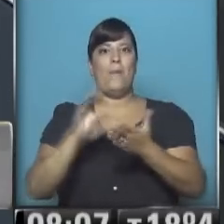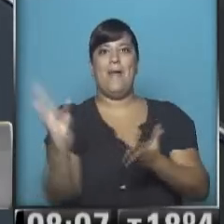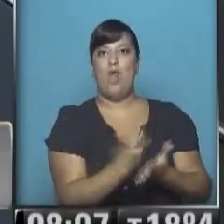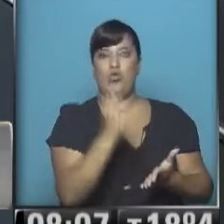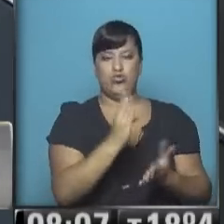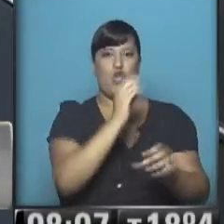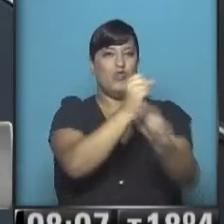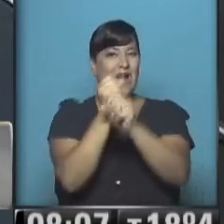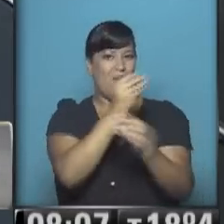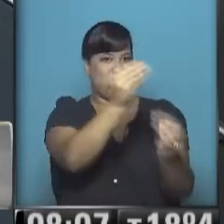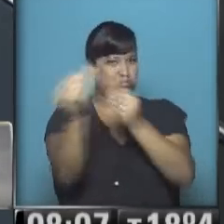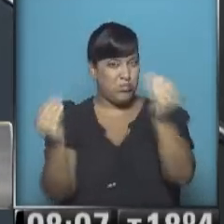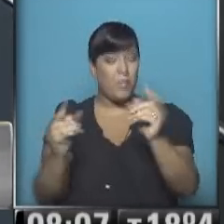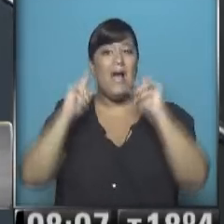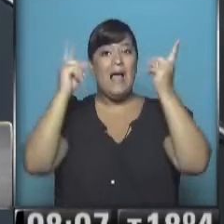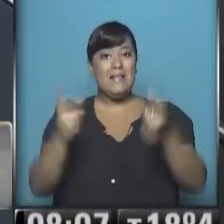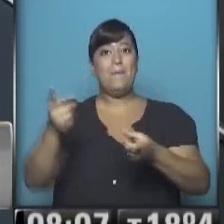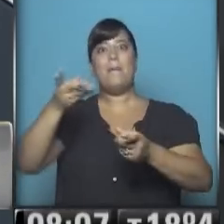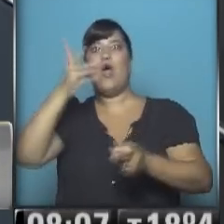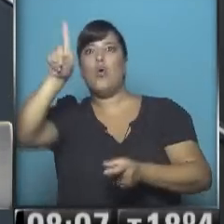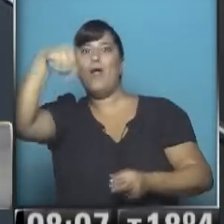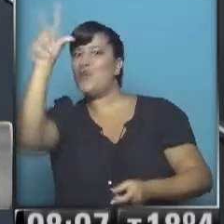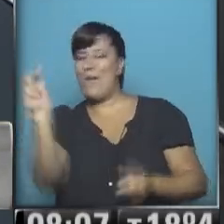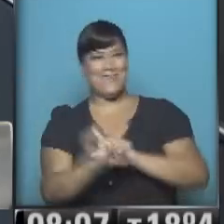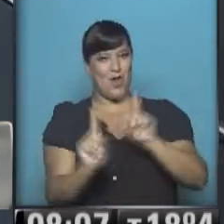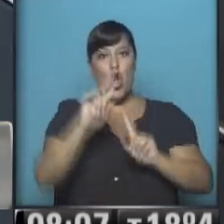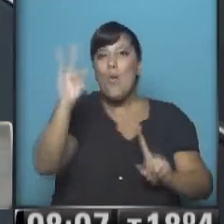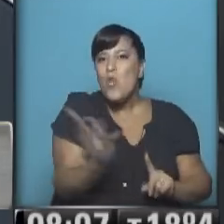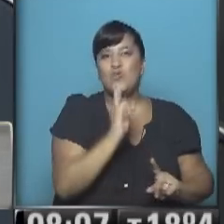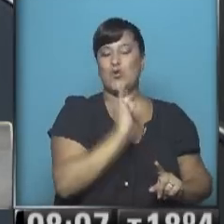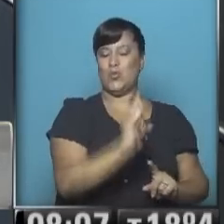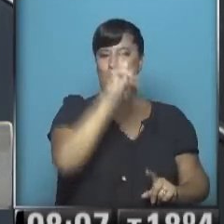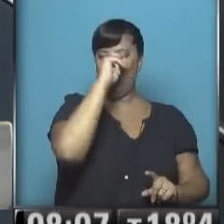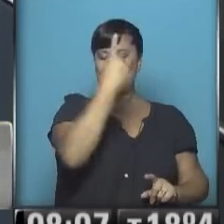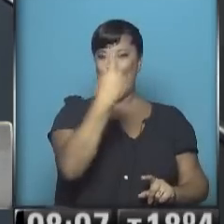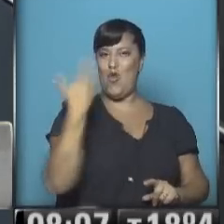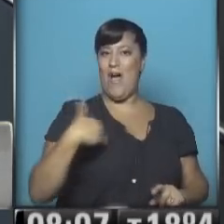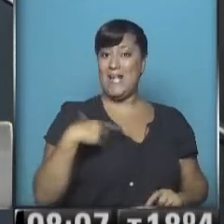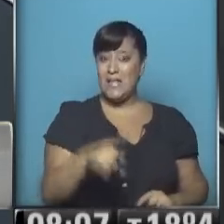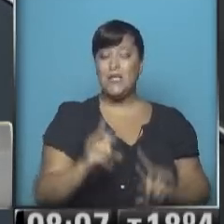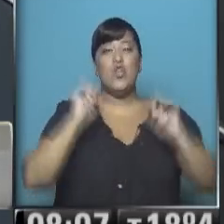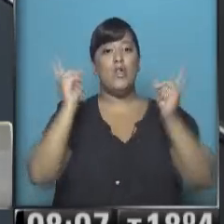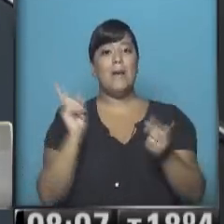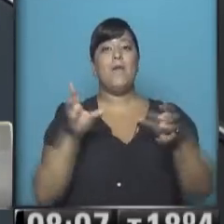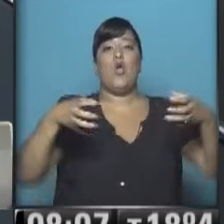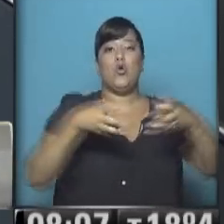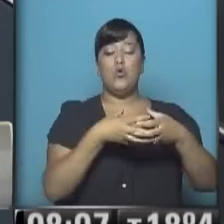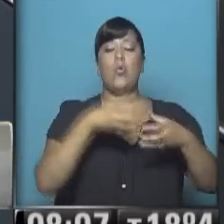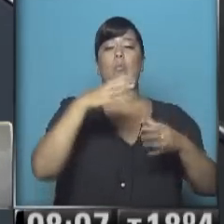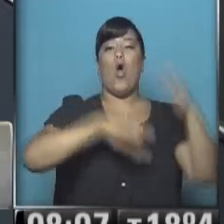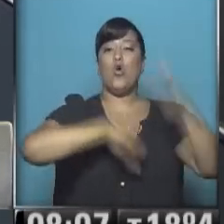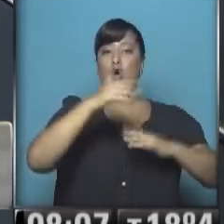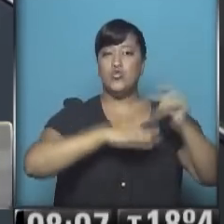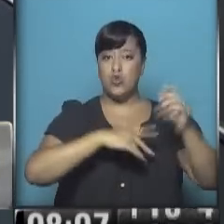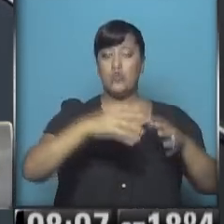tercero porque sustituimos importaciones en segundo lugar según el grupo construya Los despachos anuales de